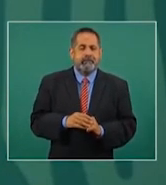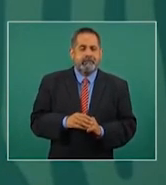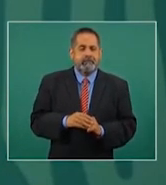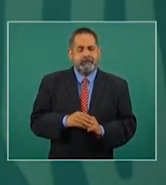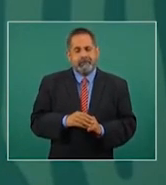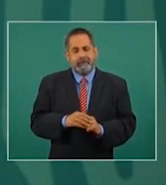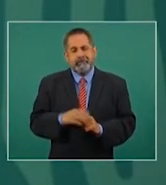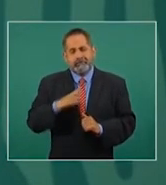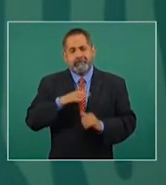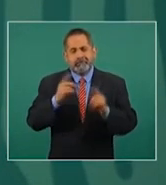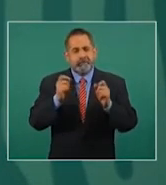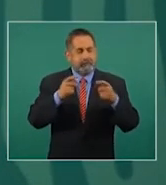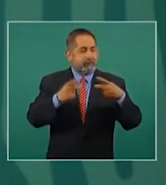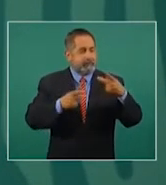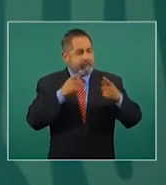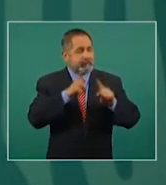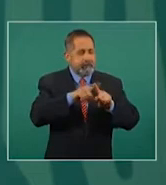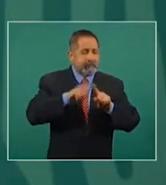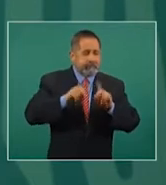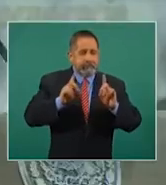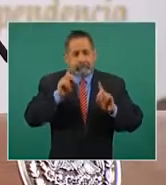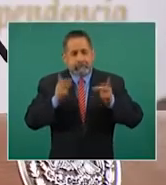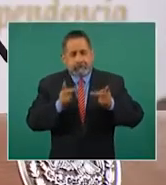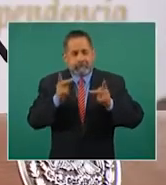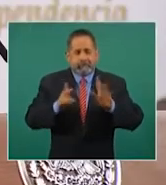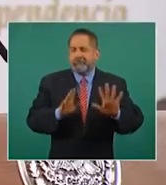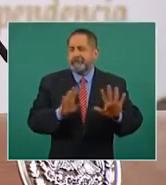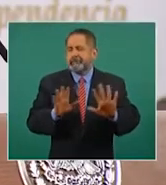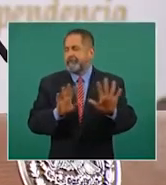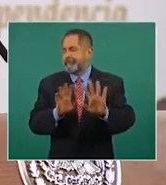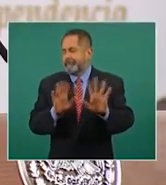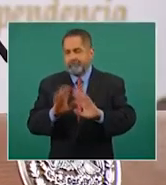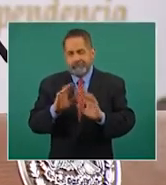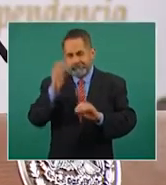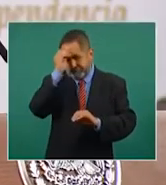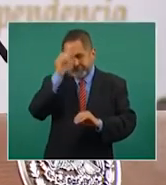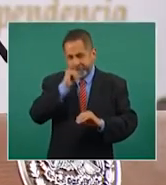hay muchos cuestionamientos en todos lados,